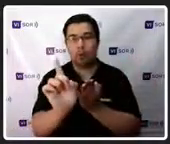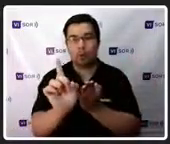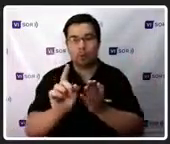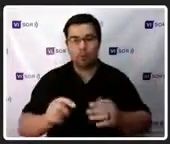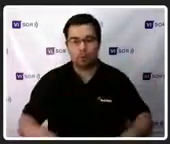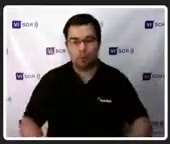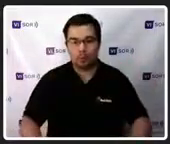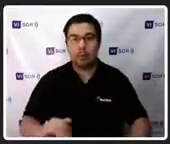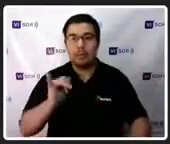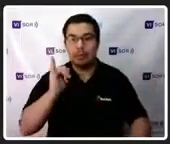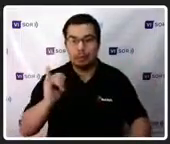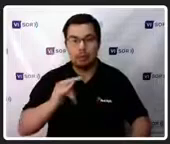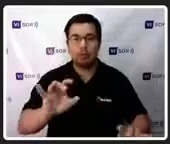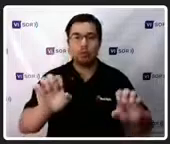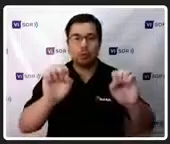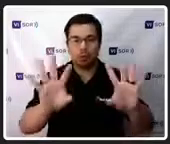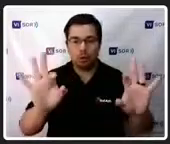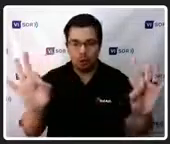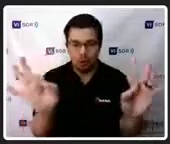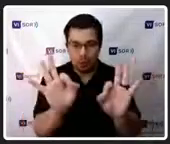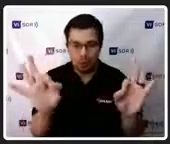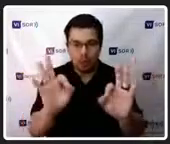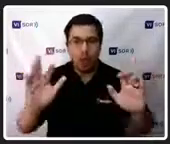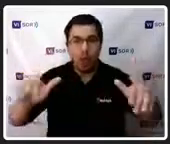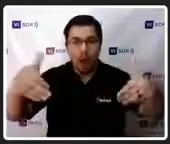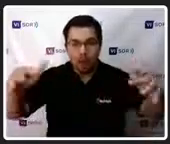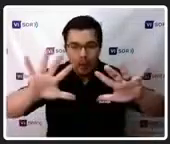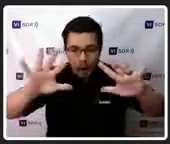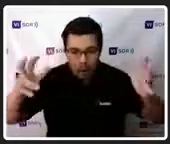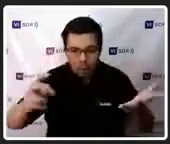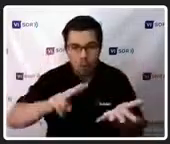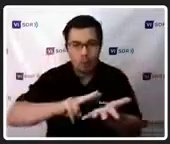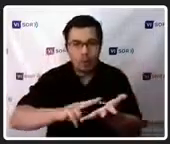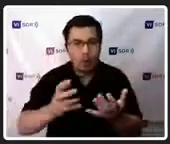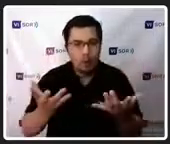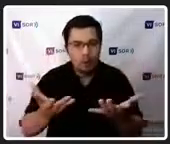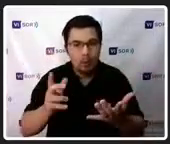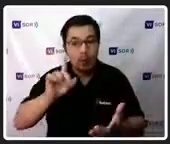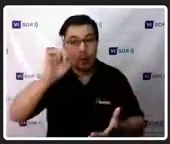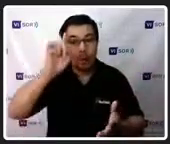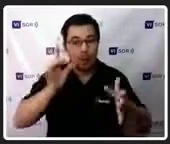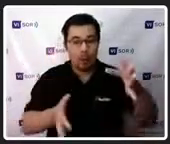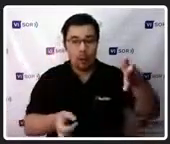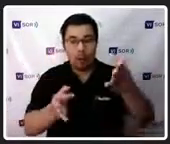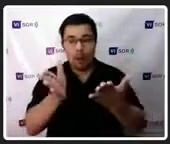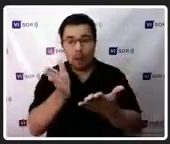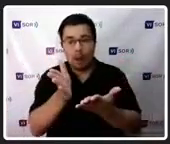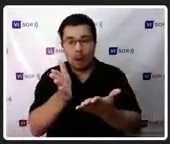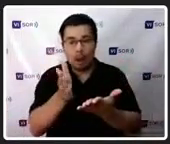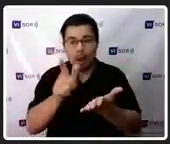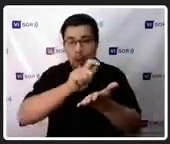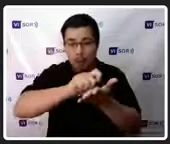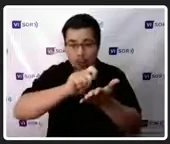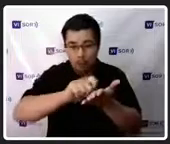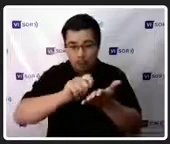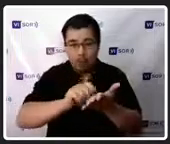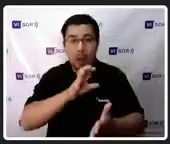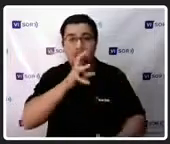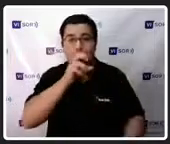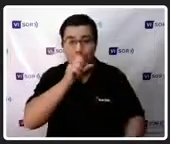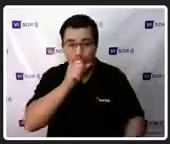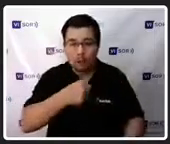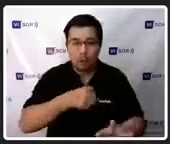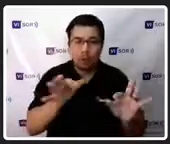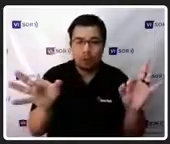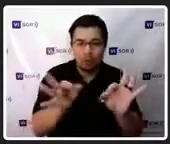contar cómo es en el mundo real, porque acuérdense que el papel aguanta mucho. Te voy a contar las experiencias, anécdotas. Te voy a contar todas